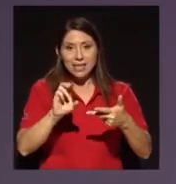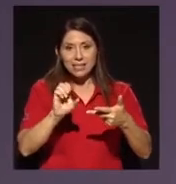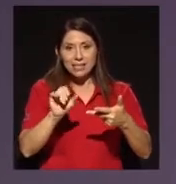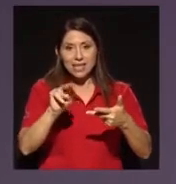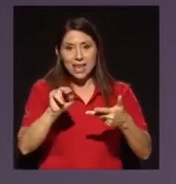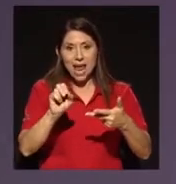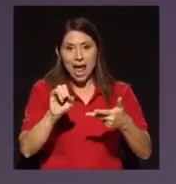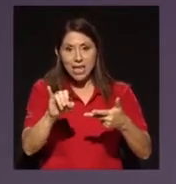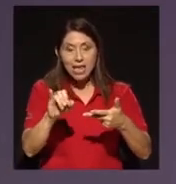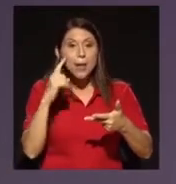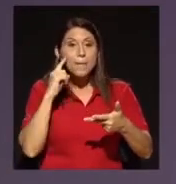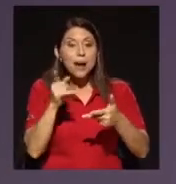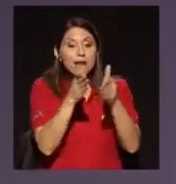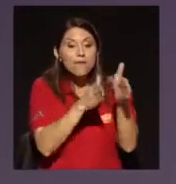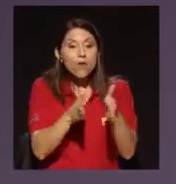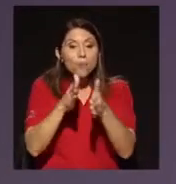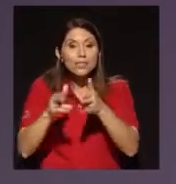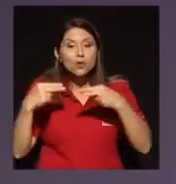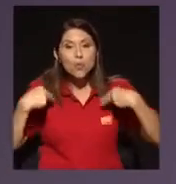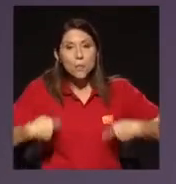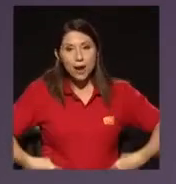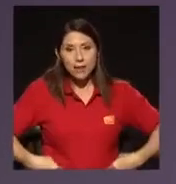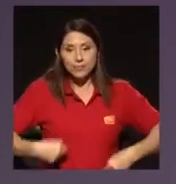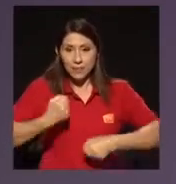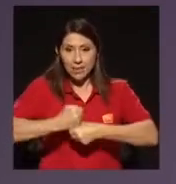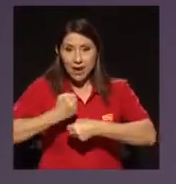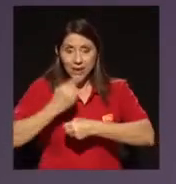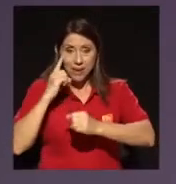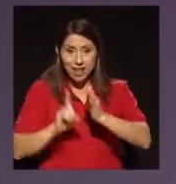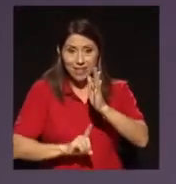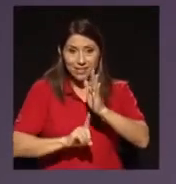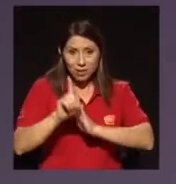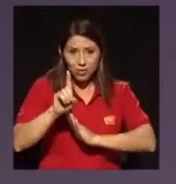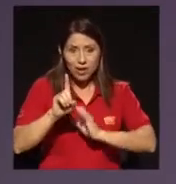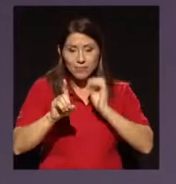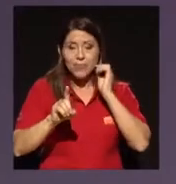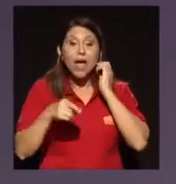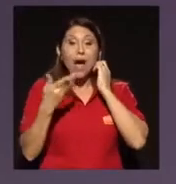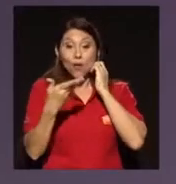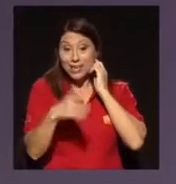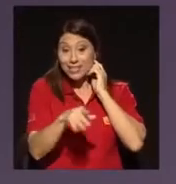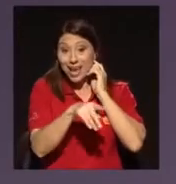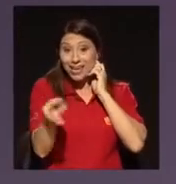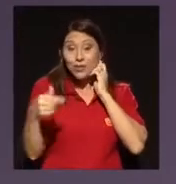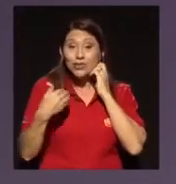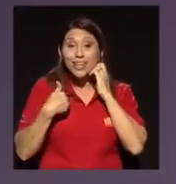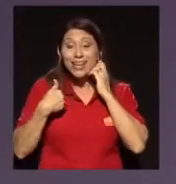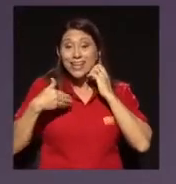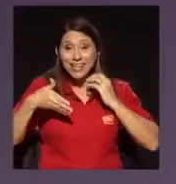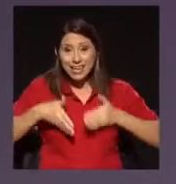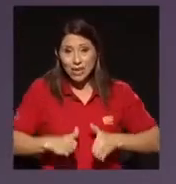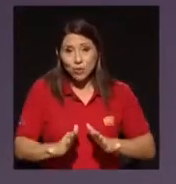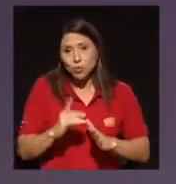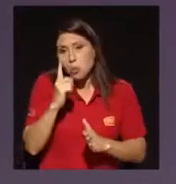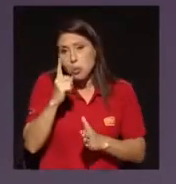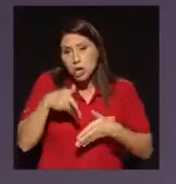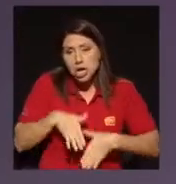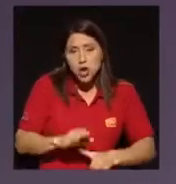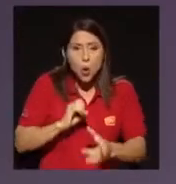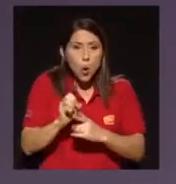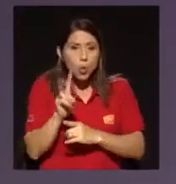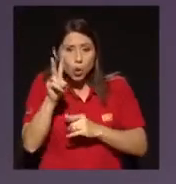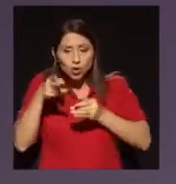humana, trabajar para desarrollar y apostar también, aunque ya tienen un chico o dos chicos, incluso en muchas